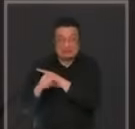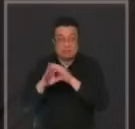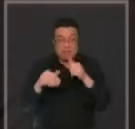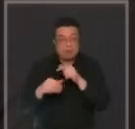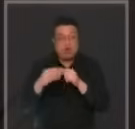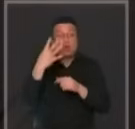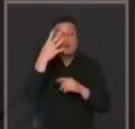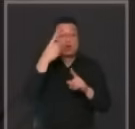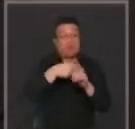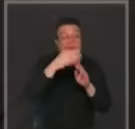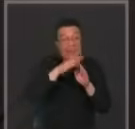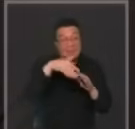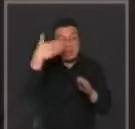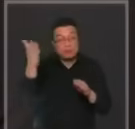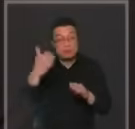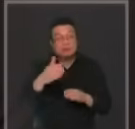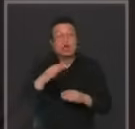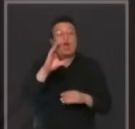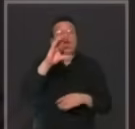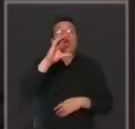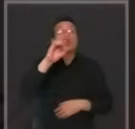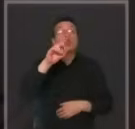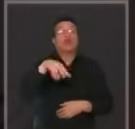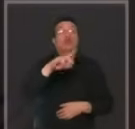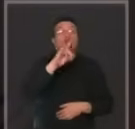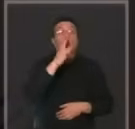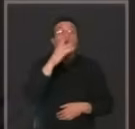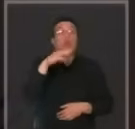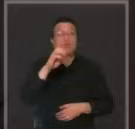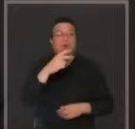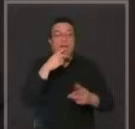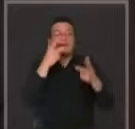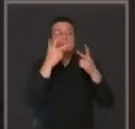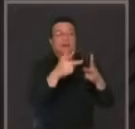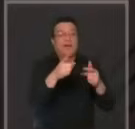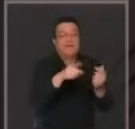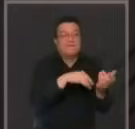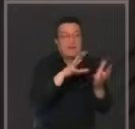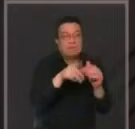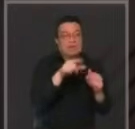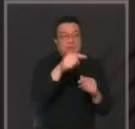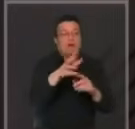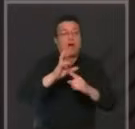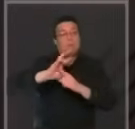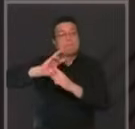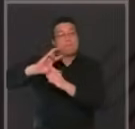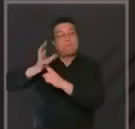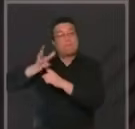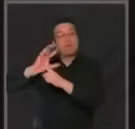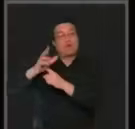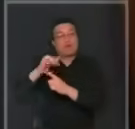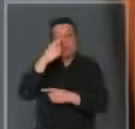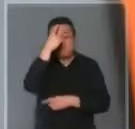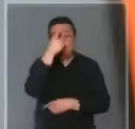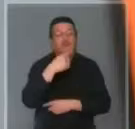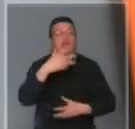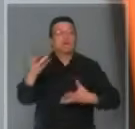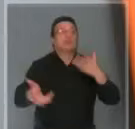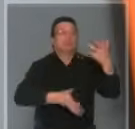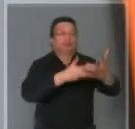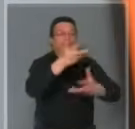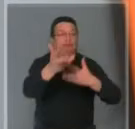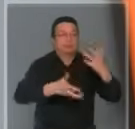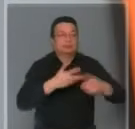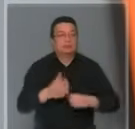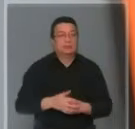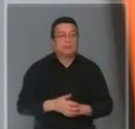4 meses más tarde, en la comuna de Contulmo atacaron a la familia Grolmus, quemando el icónico molino y el museo de la ciudad.